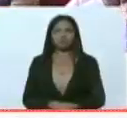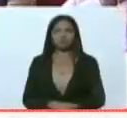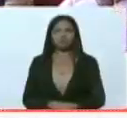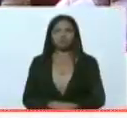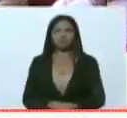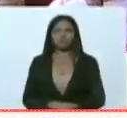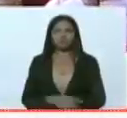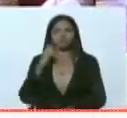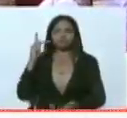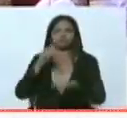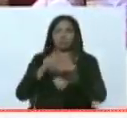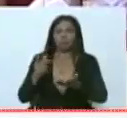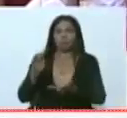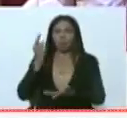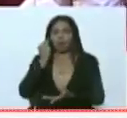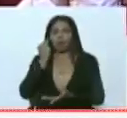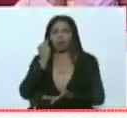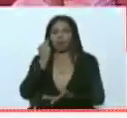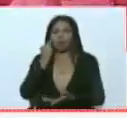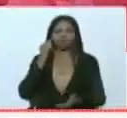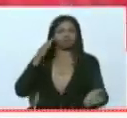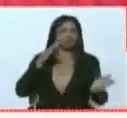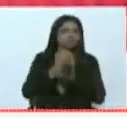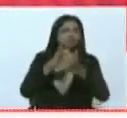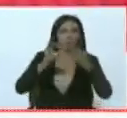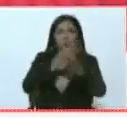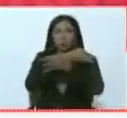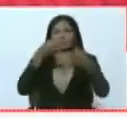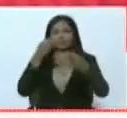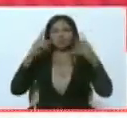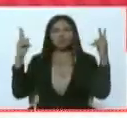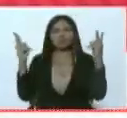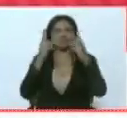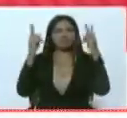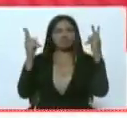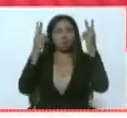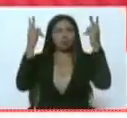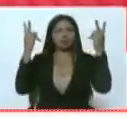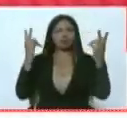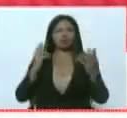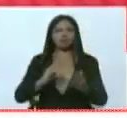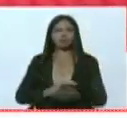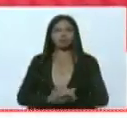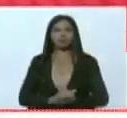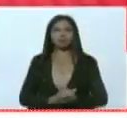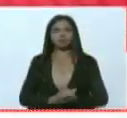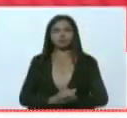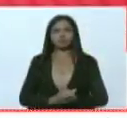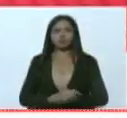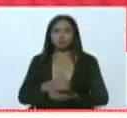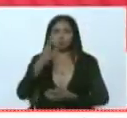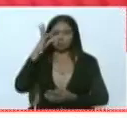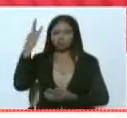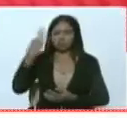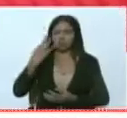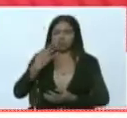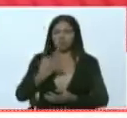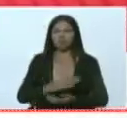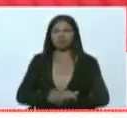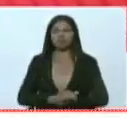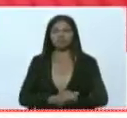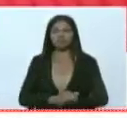Si está la mujer, hay garantía de éxito, de victoria. Sí lo creo, así lo creo de